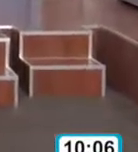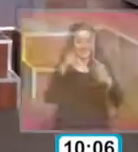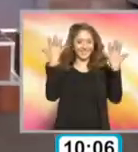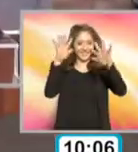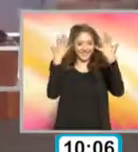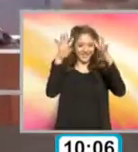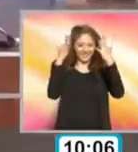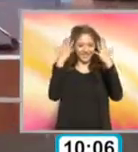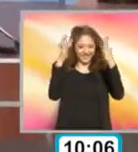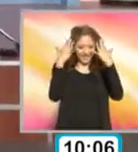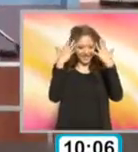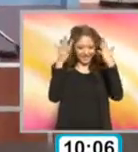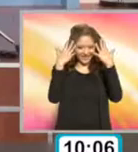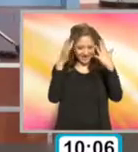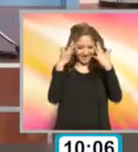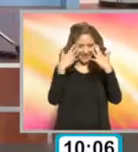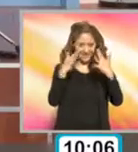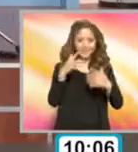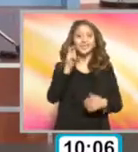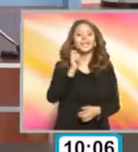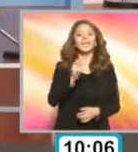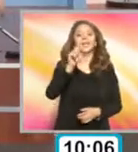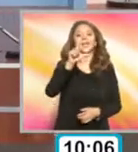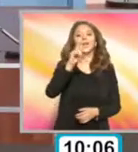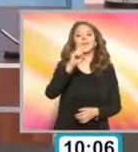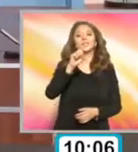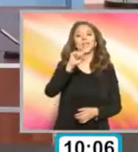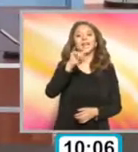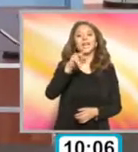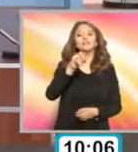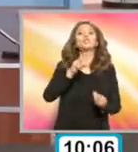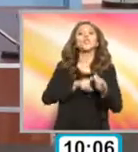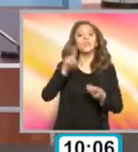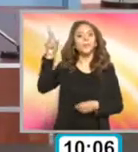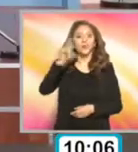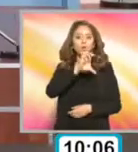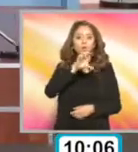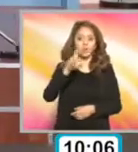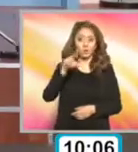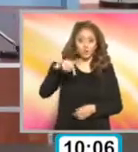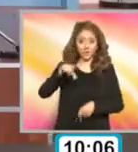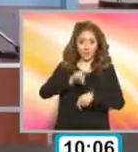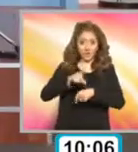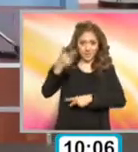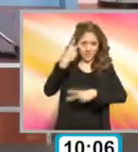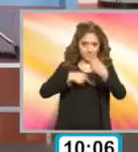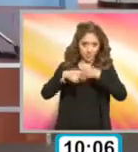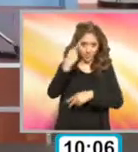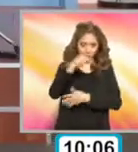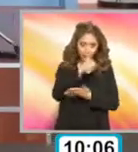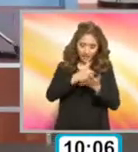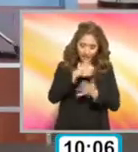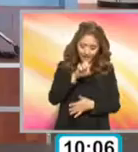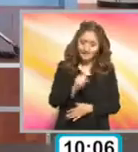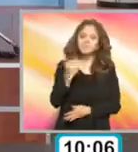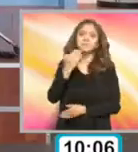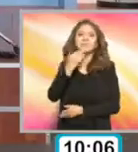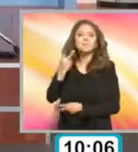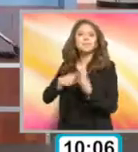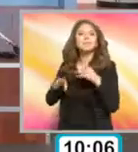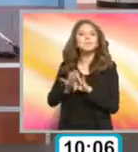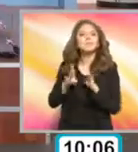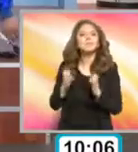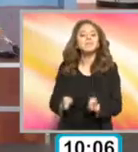¡Aplauso fuerte para los ajenos desde Costa Rica! Y los tenemos esta mañana aquí en tus ciudades. Bienvenidos, muchachos, ¿cómo están?